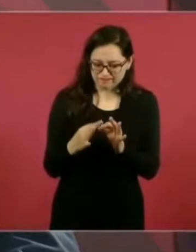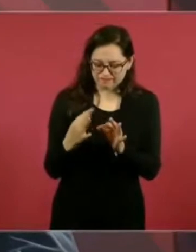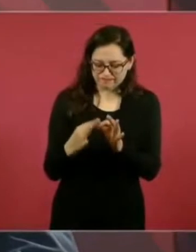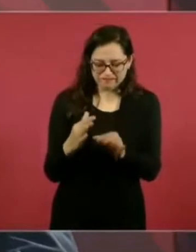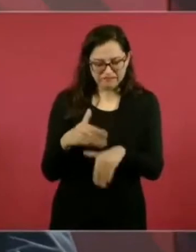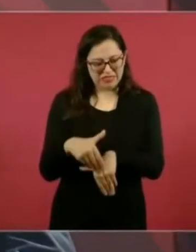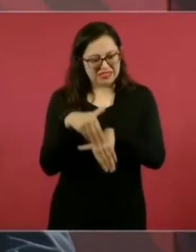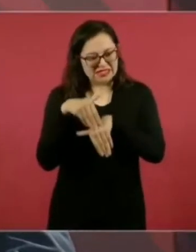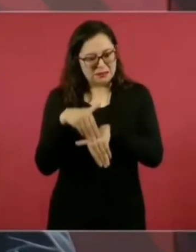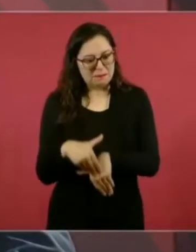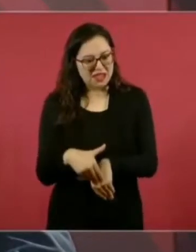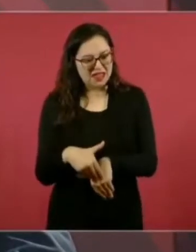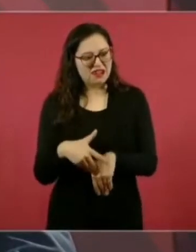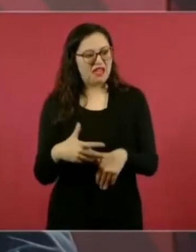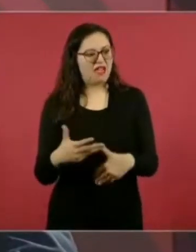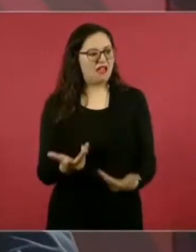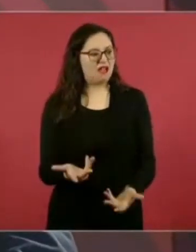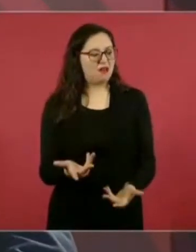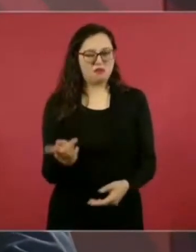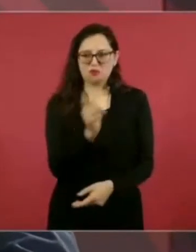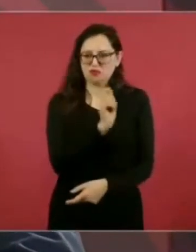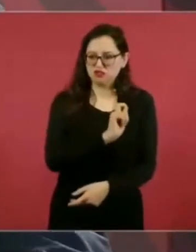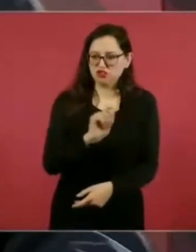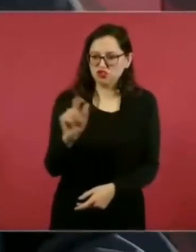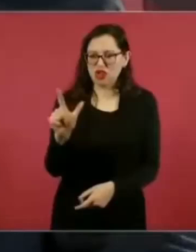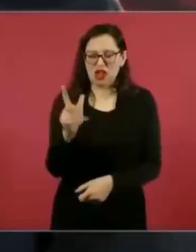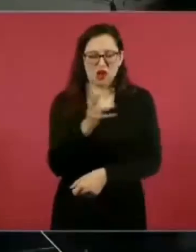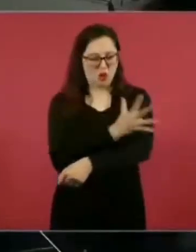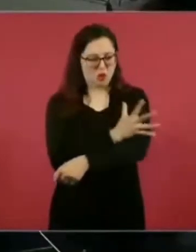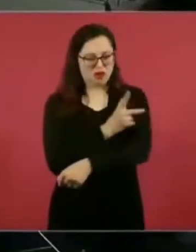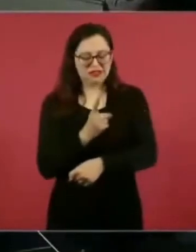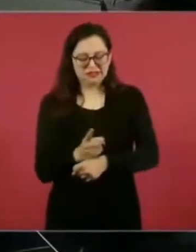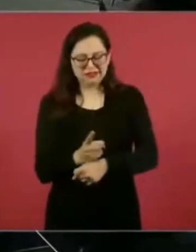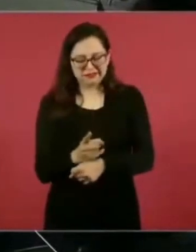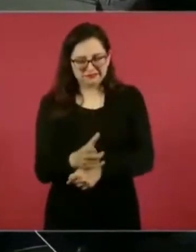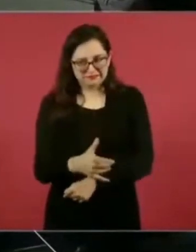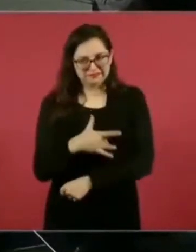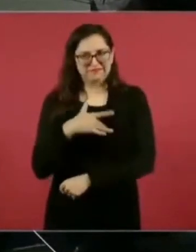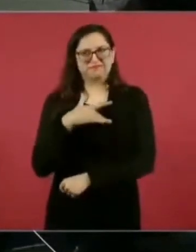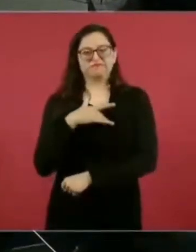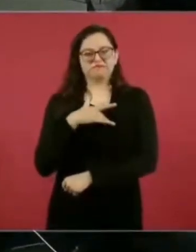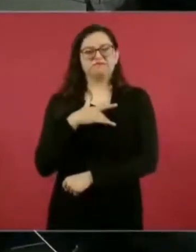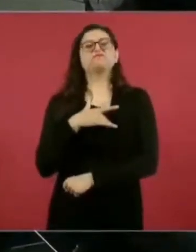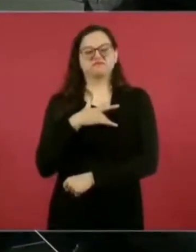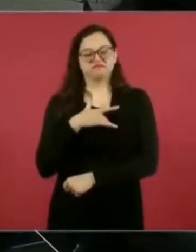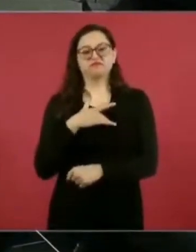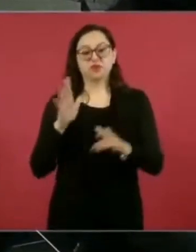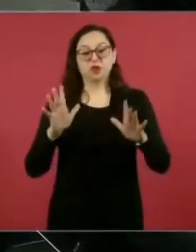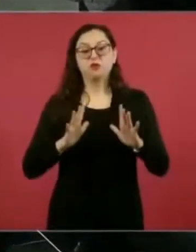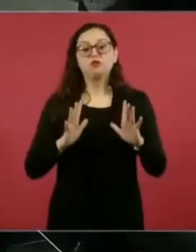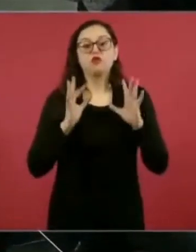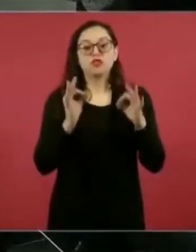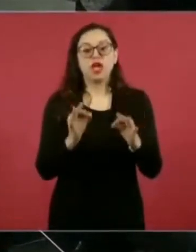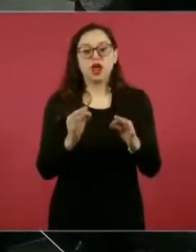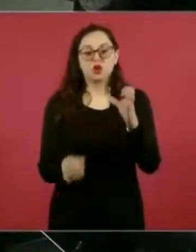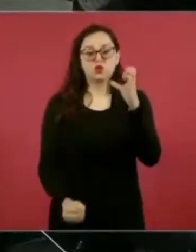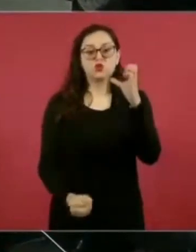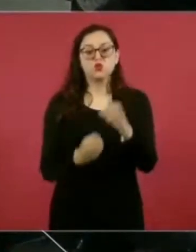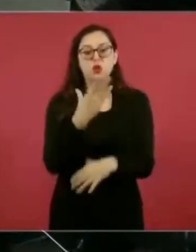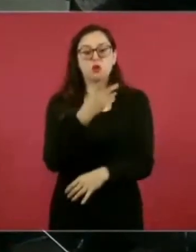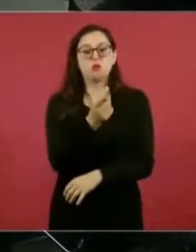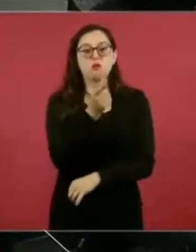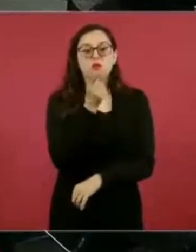honesta, y por eso se creó la Guardia Nacional. Sin